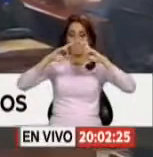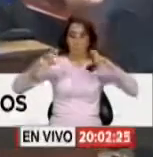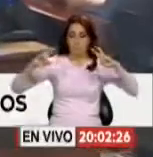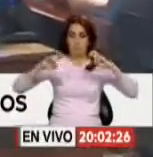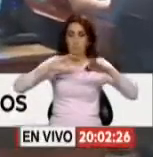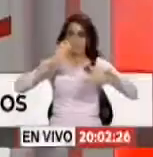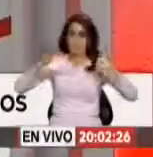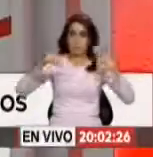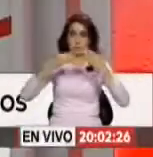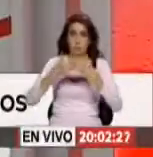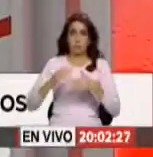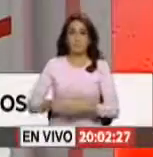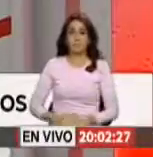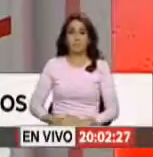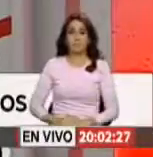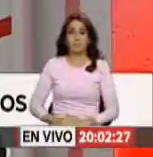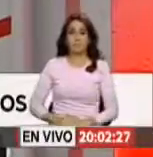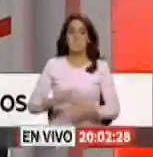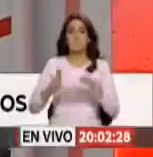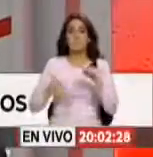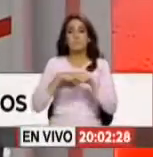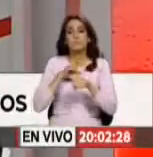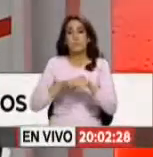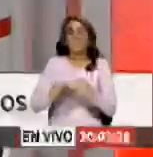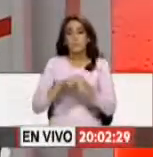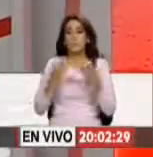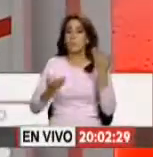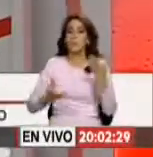tipo de denuncias. Algo que es normal dentro de un Estado